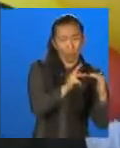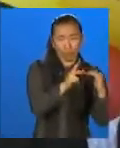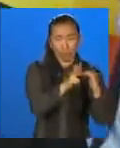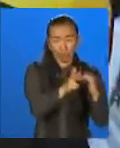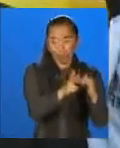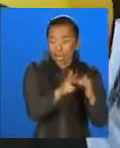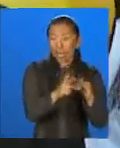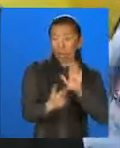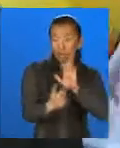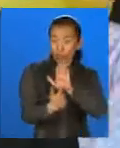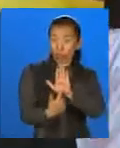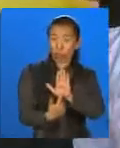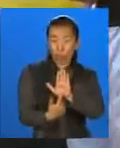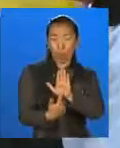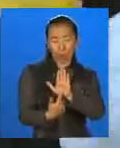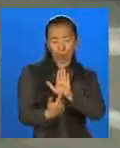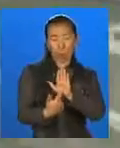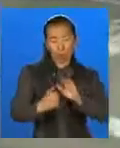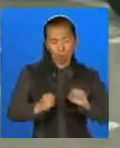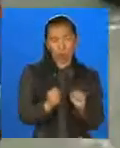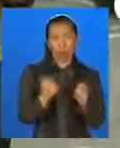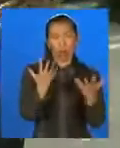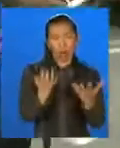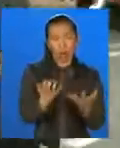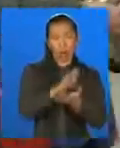que en Bogotá hay dolientes de la paz.